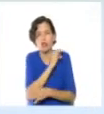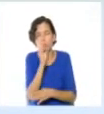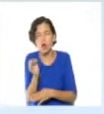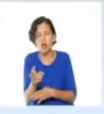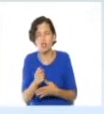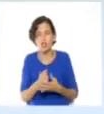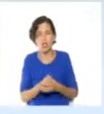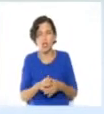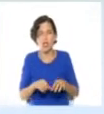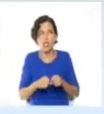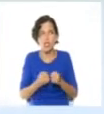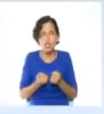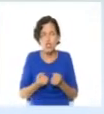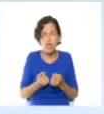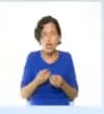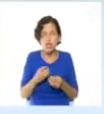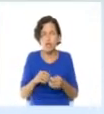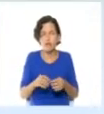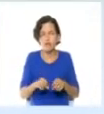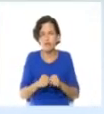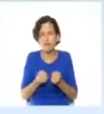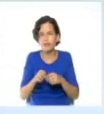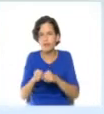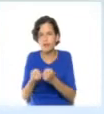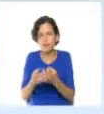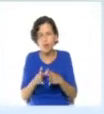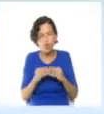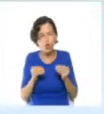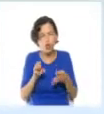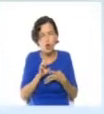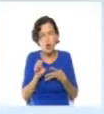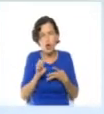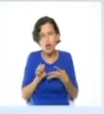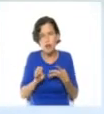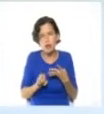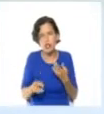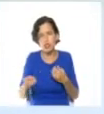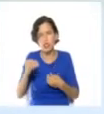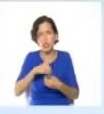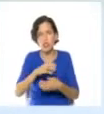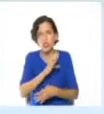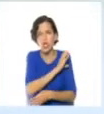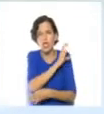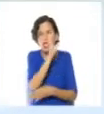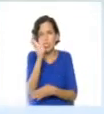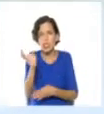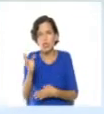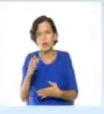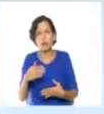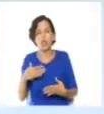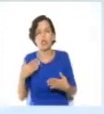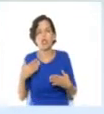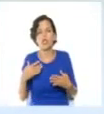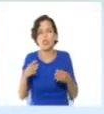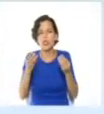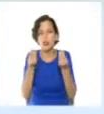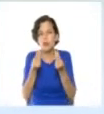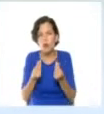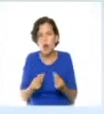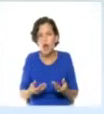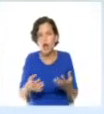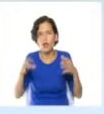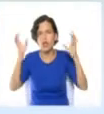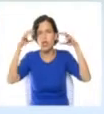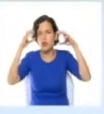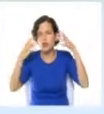que es la capa de ozono y todos los elementos que forman parte del clima, de la temperatura, de la humedad, de